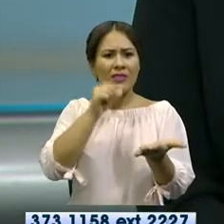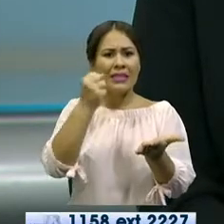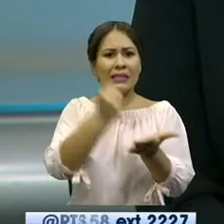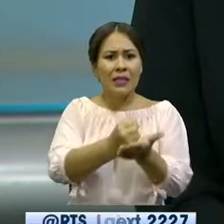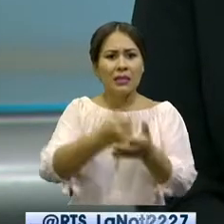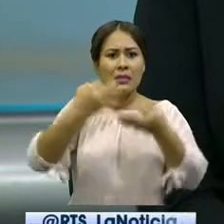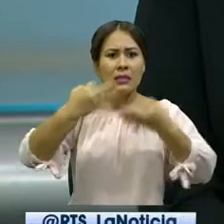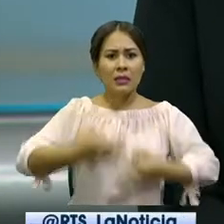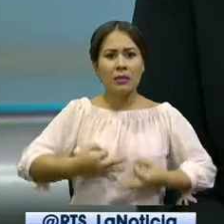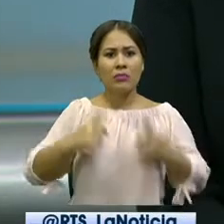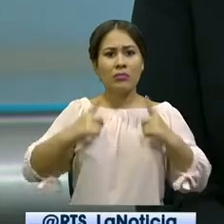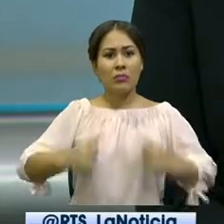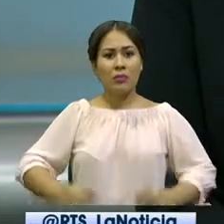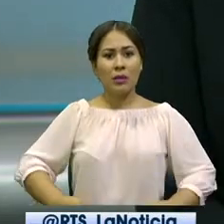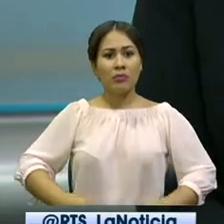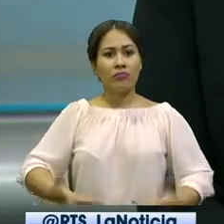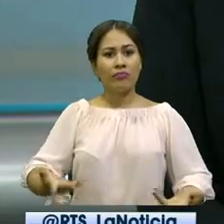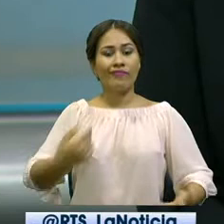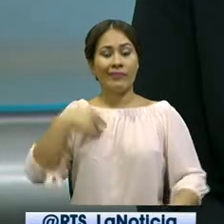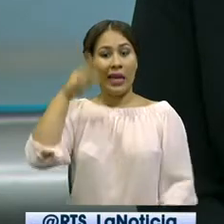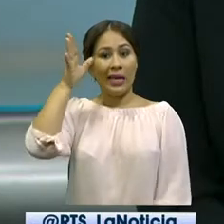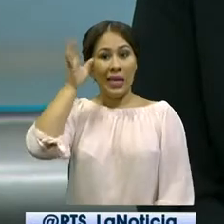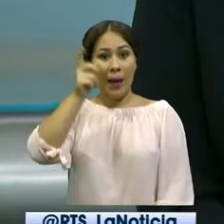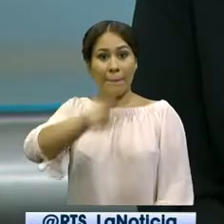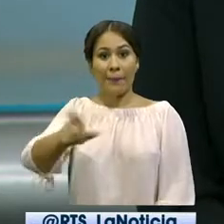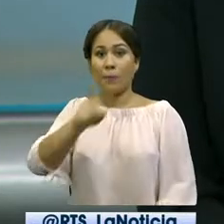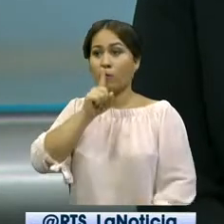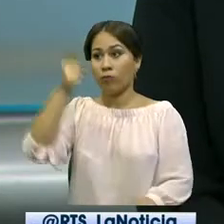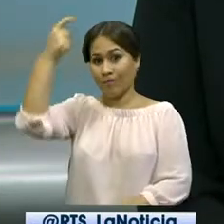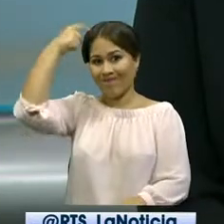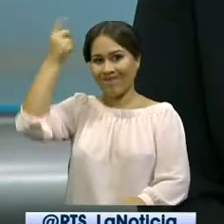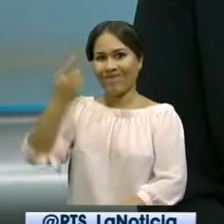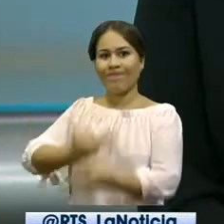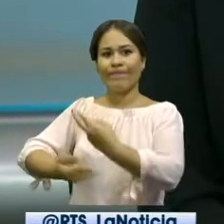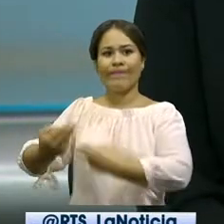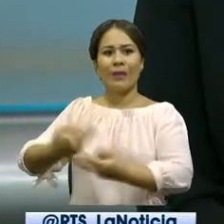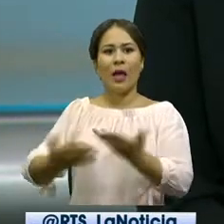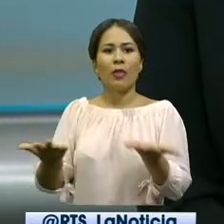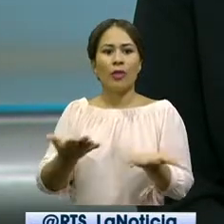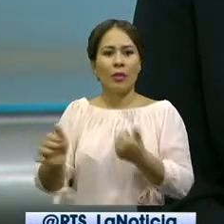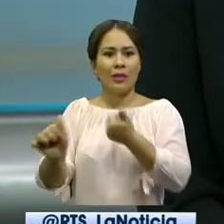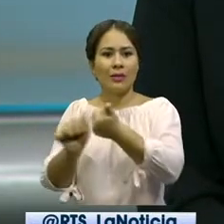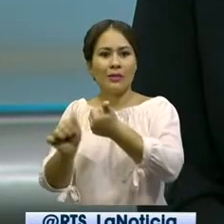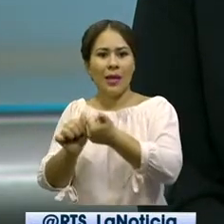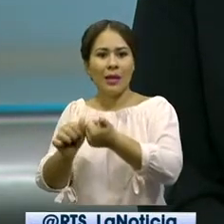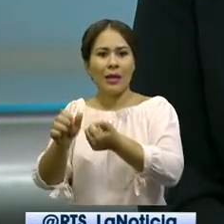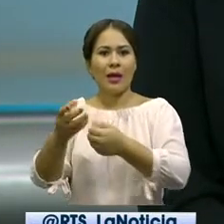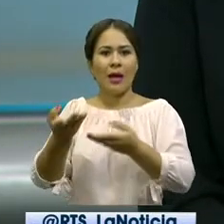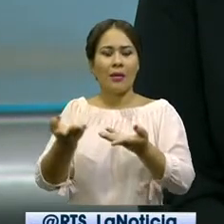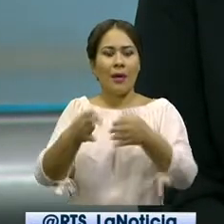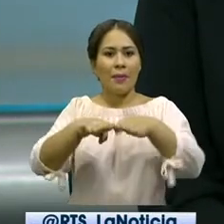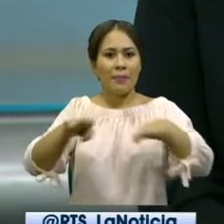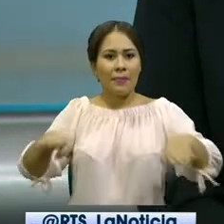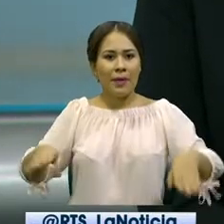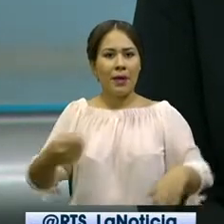Guayaquil. Se presume que los pretendían comercializar en locales cercanos al sector de la